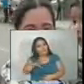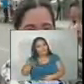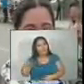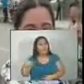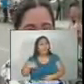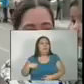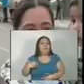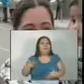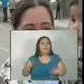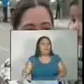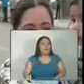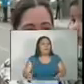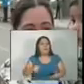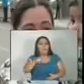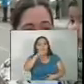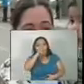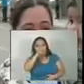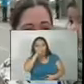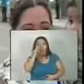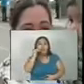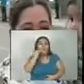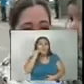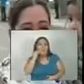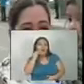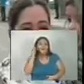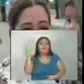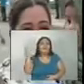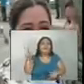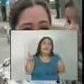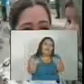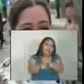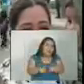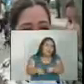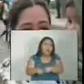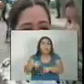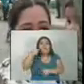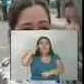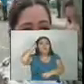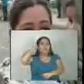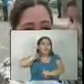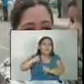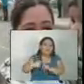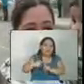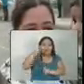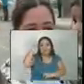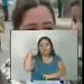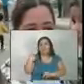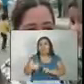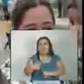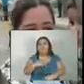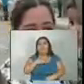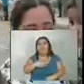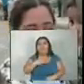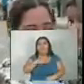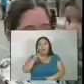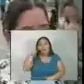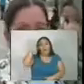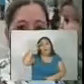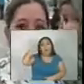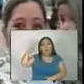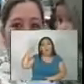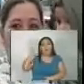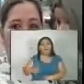como papás, mamás, hermanos y todos sus tíos. Es muy difícil pero sí se les extraña mucho.